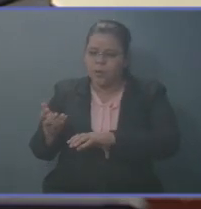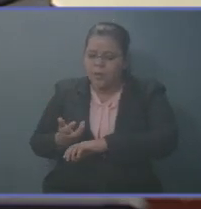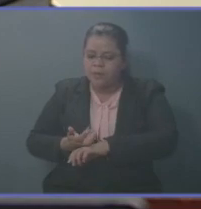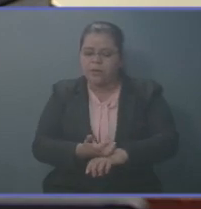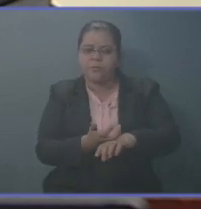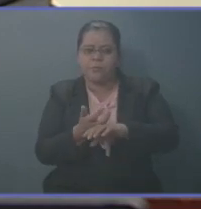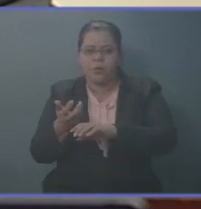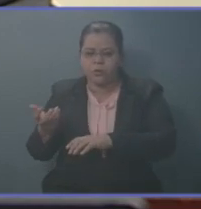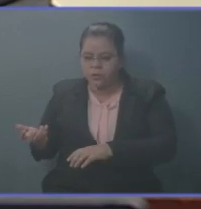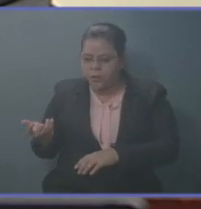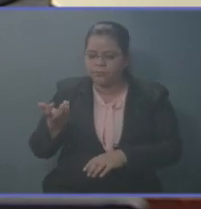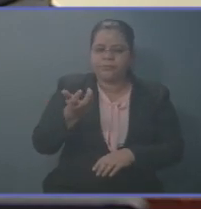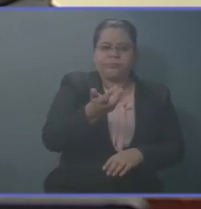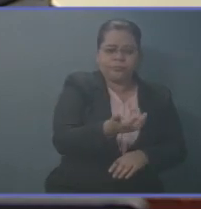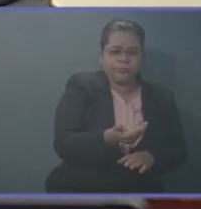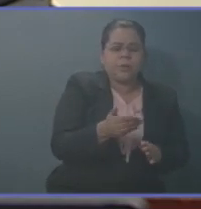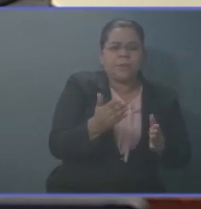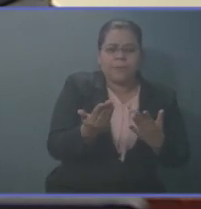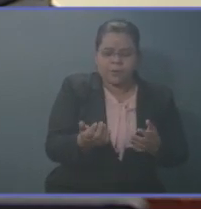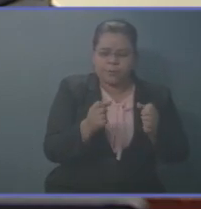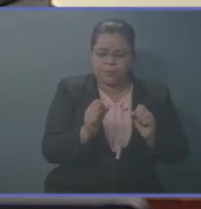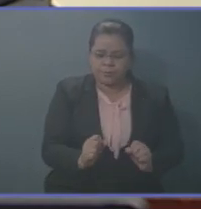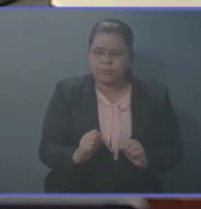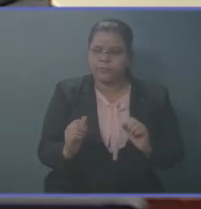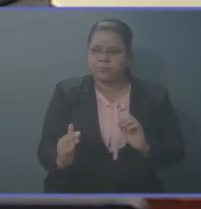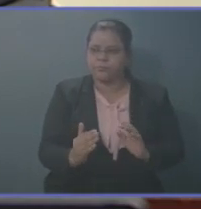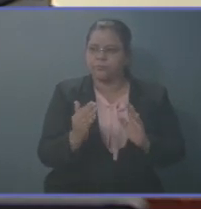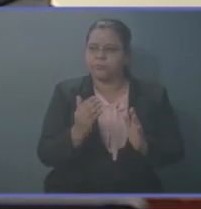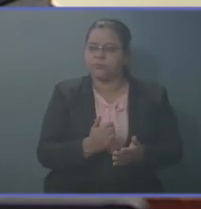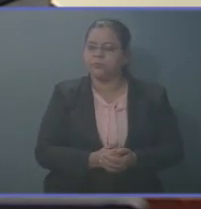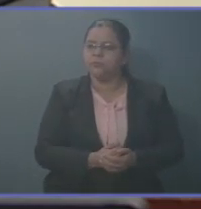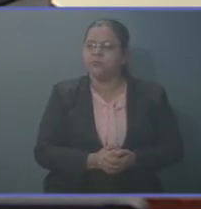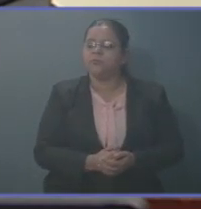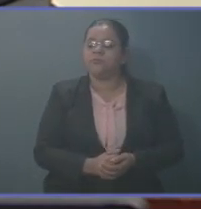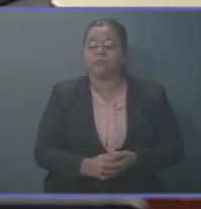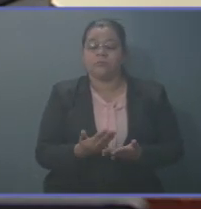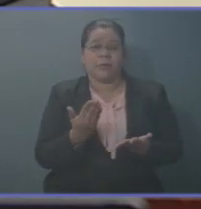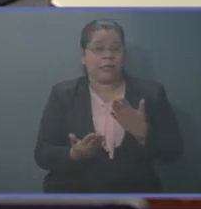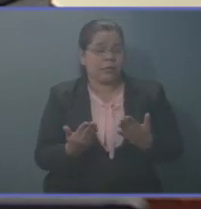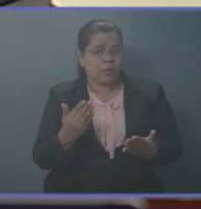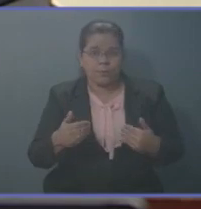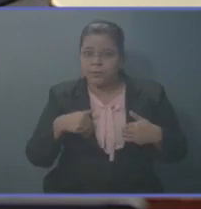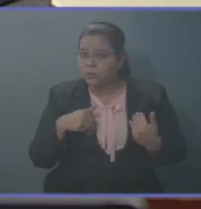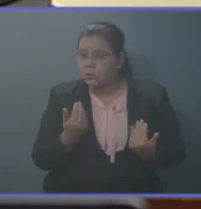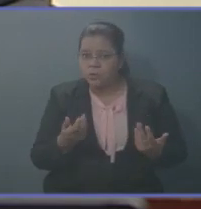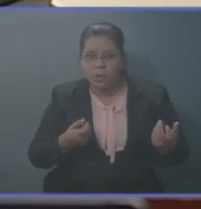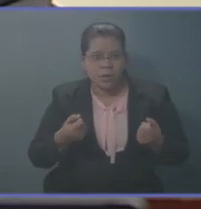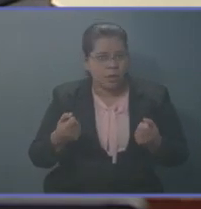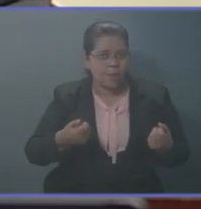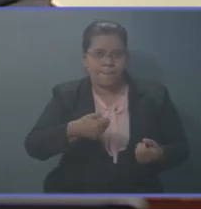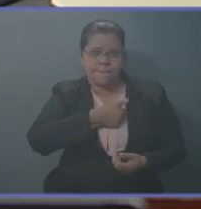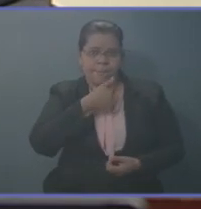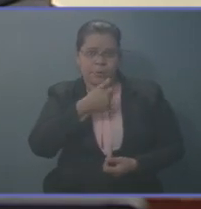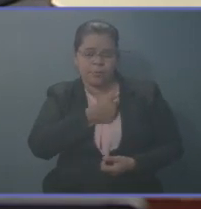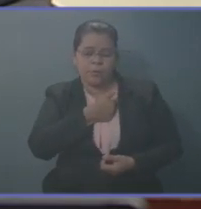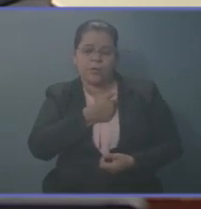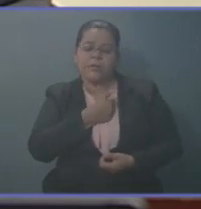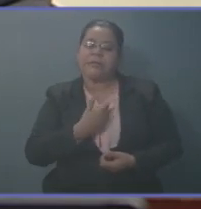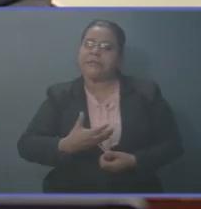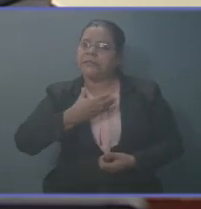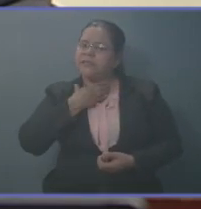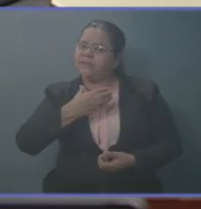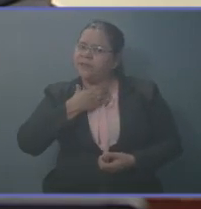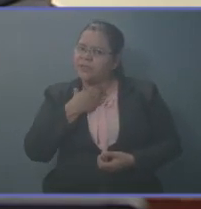de contención asignados para enfrentar la pandemia del COVID-19 que no posean vehículo propio y que se les